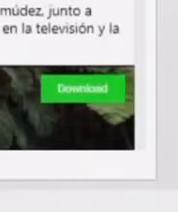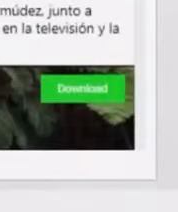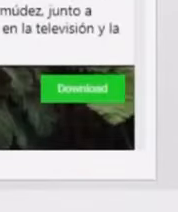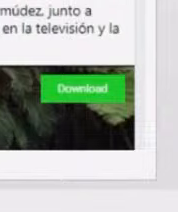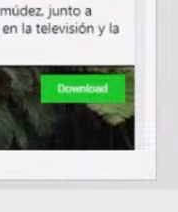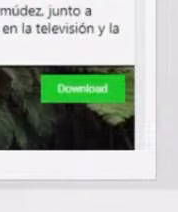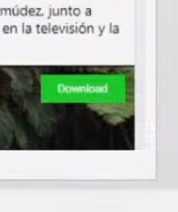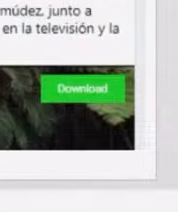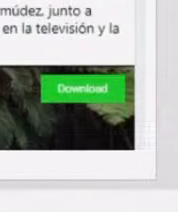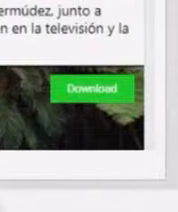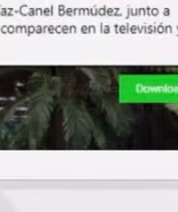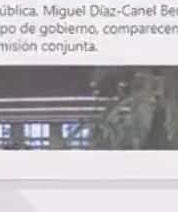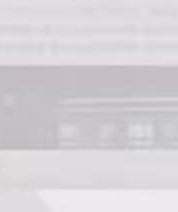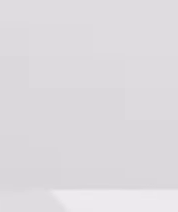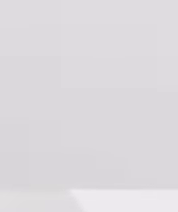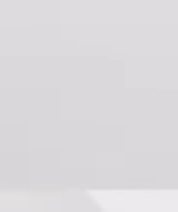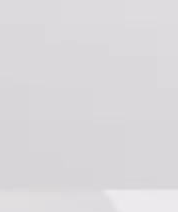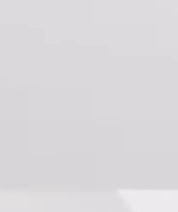preguntas